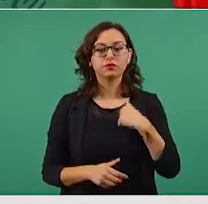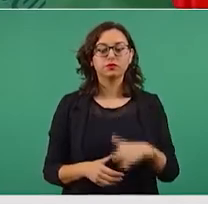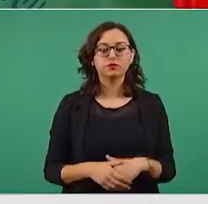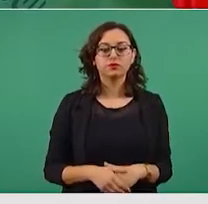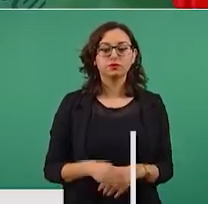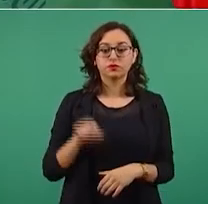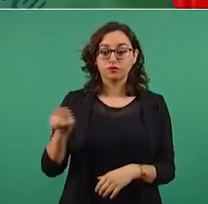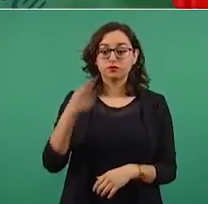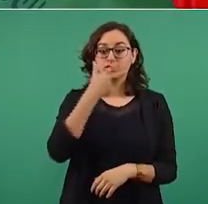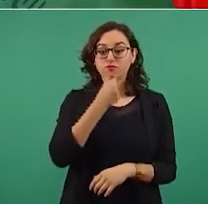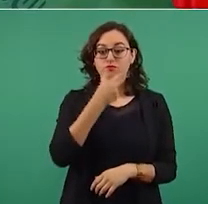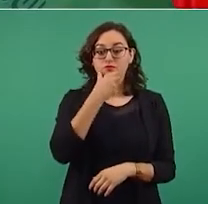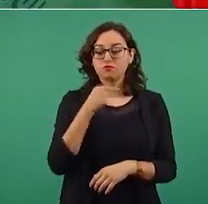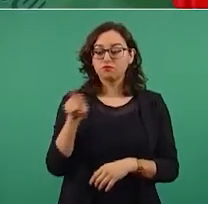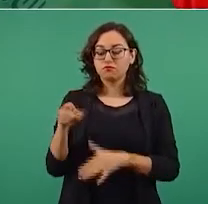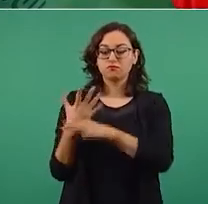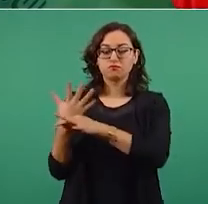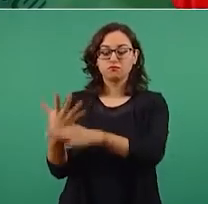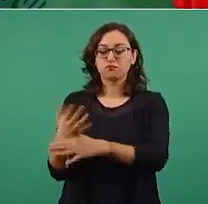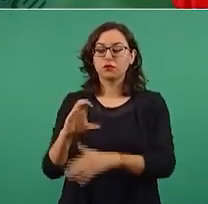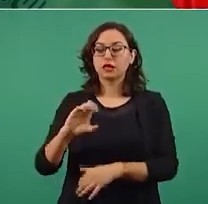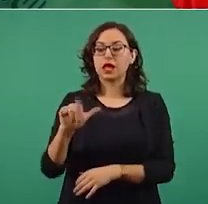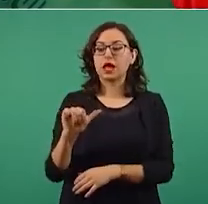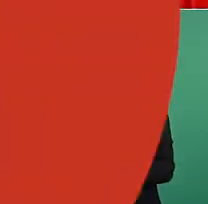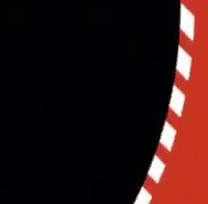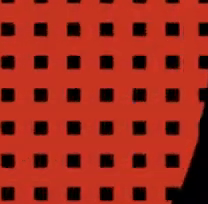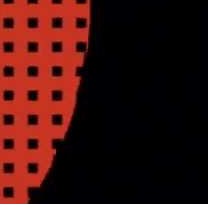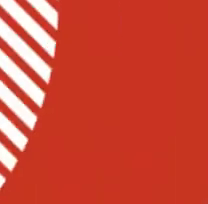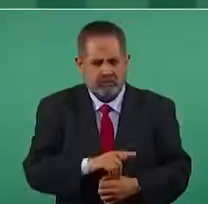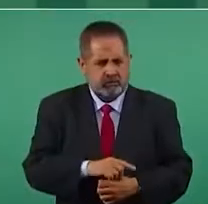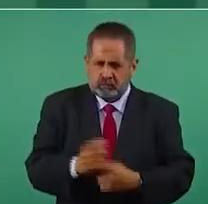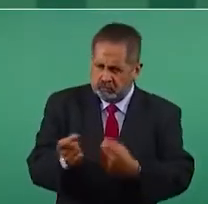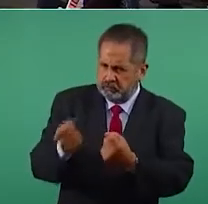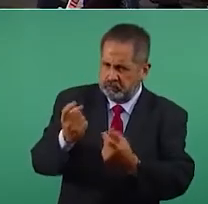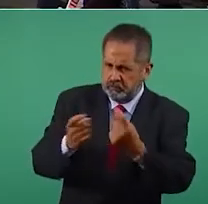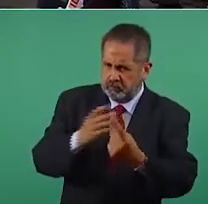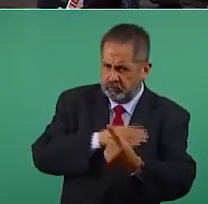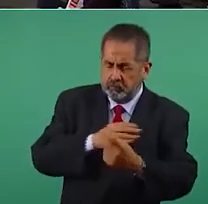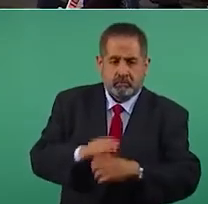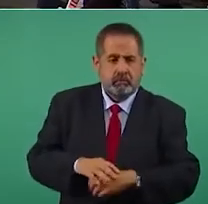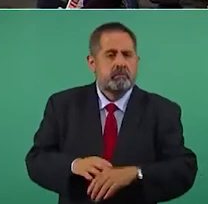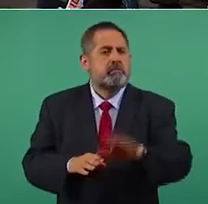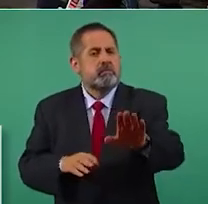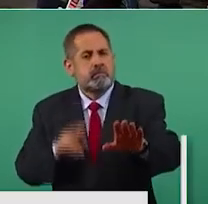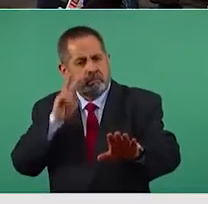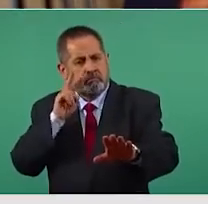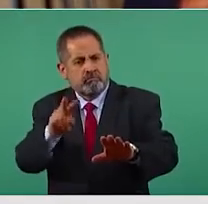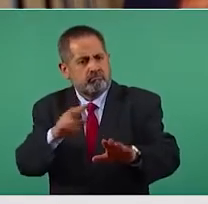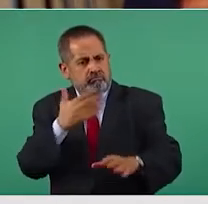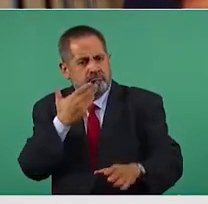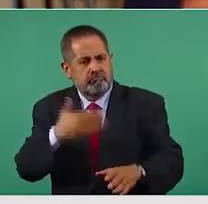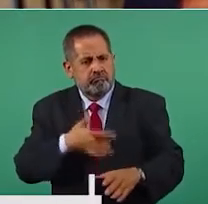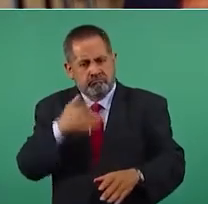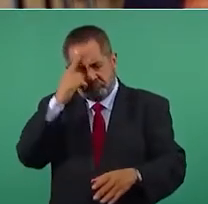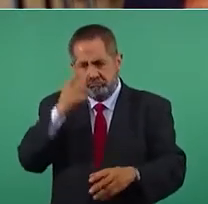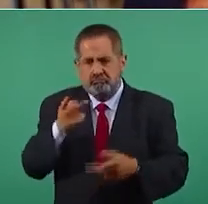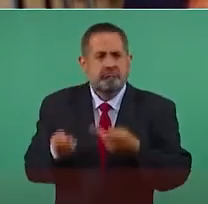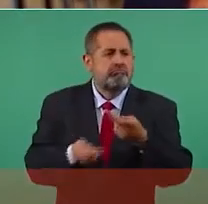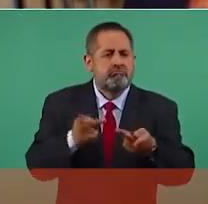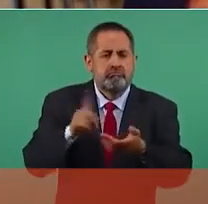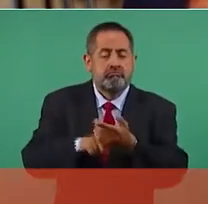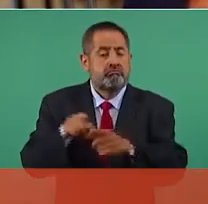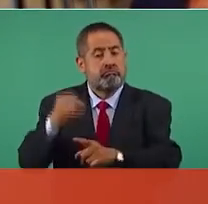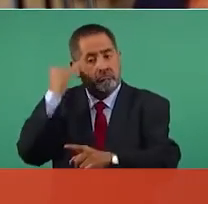miren lo que decía Claudio X González. Entonces, ¿ve bien esta consulta que se está realizando? Sí, si